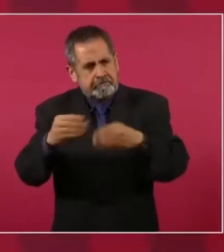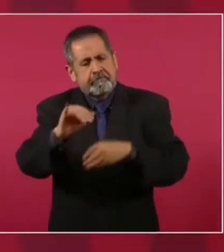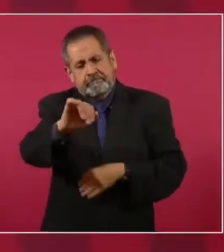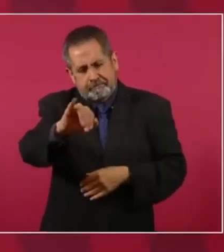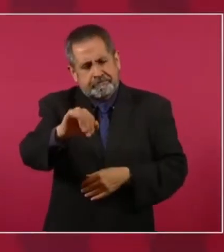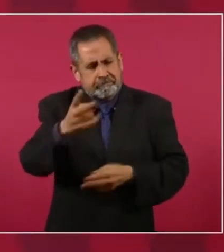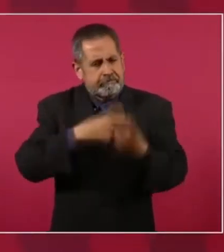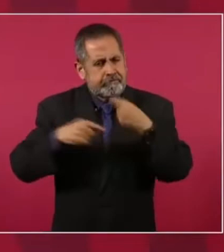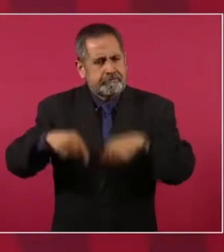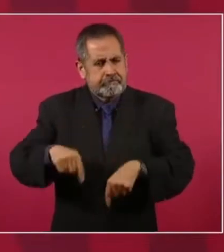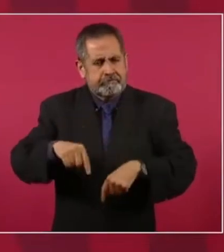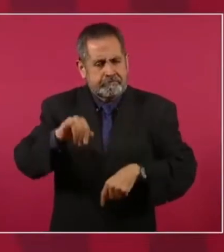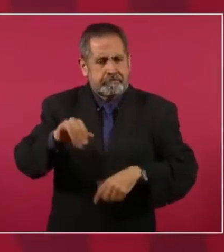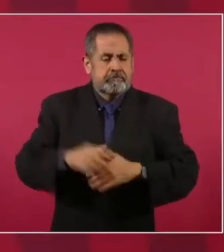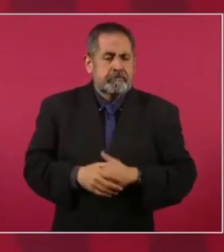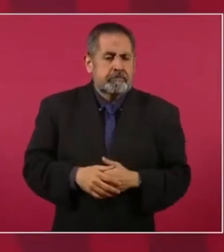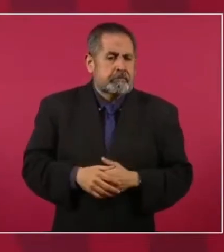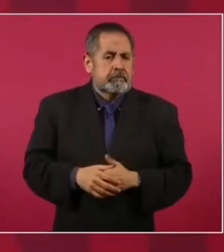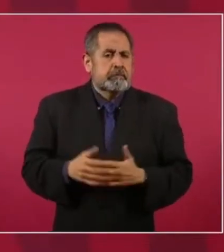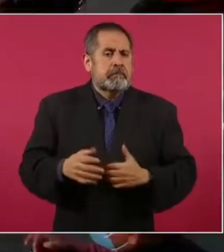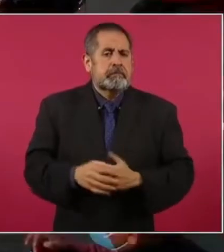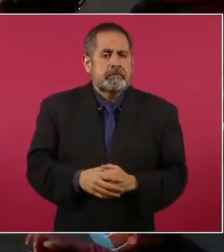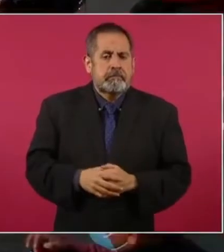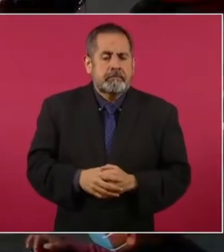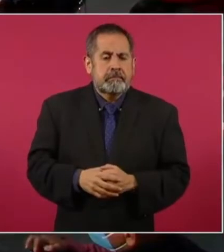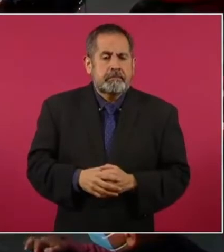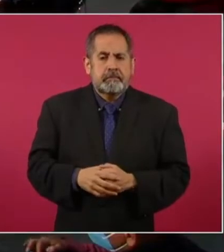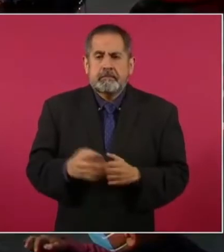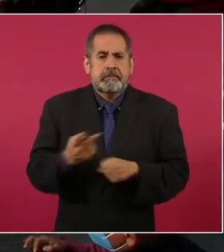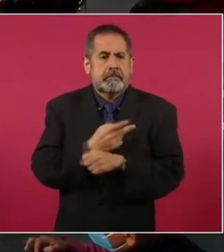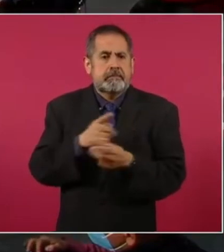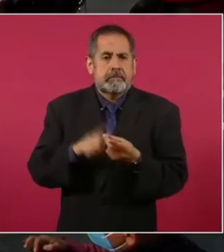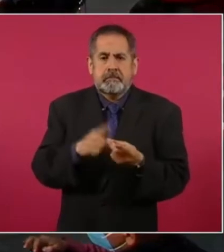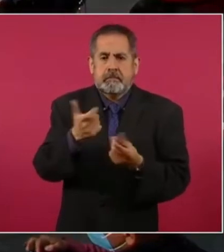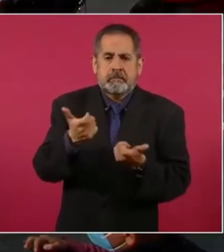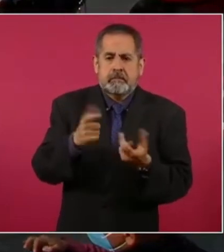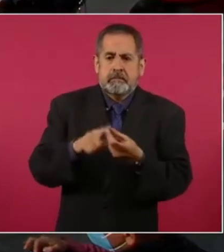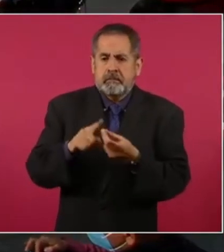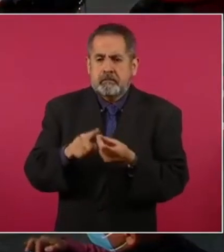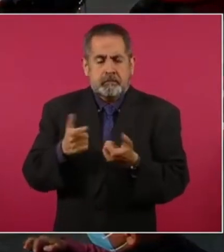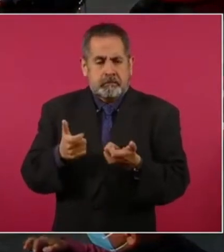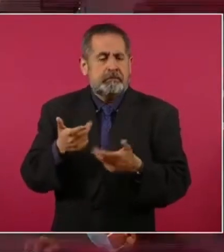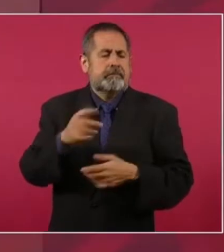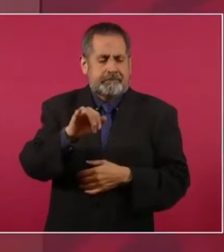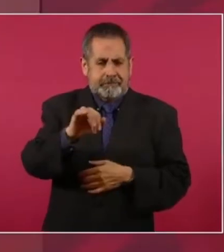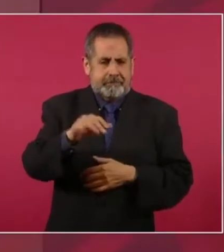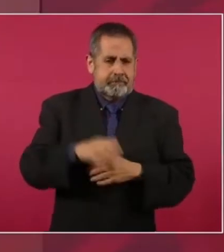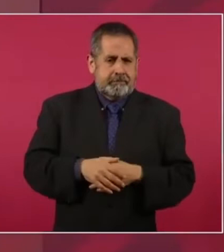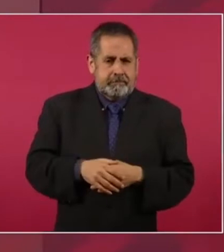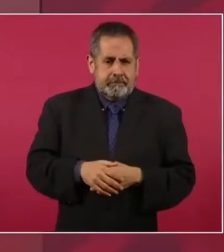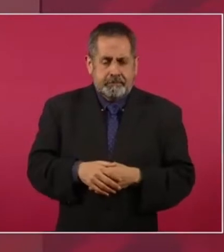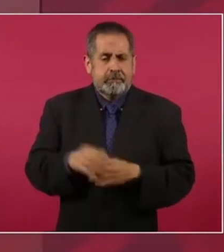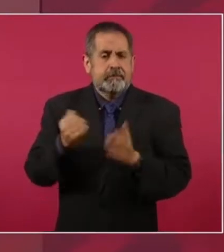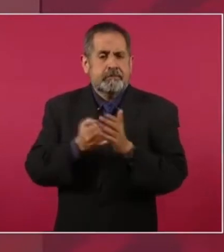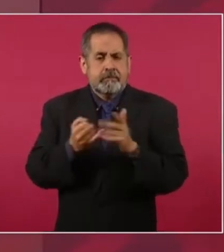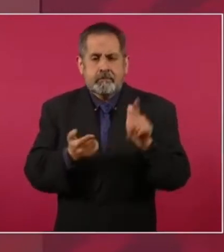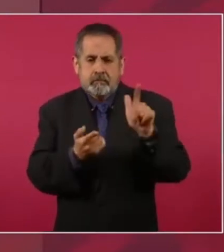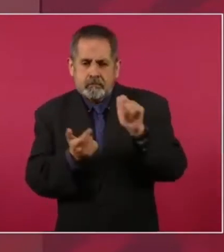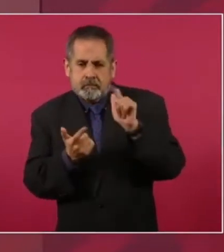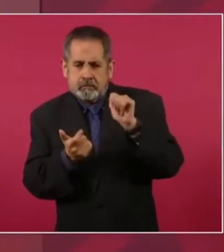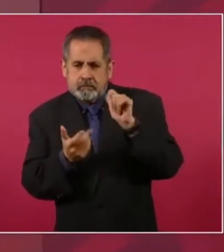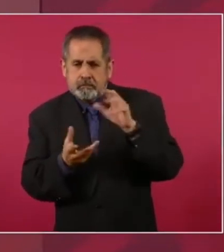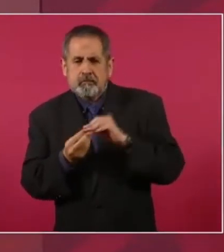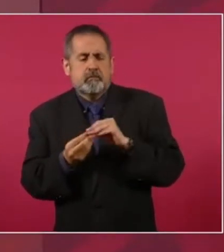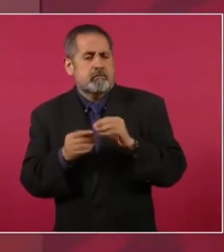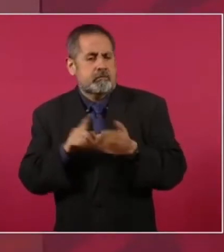sí, a dónde ha ido ese dinero, el cobro de las comisiones,